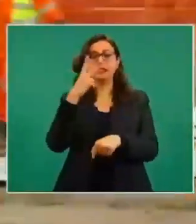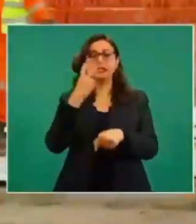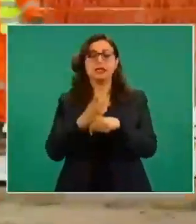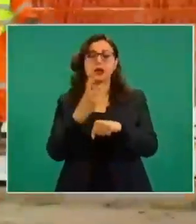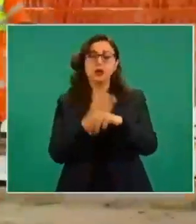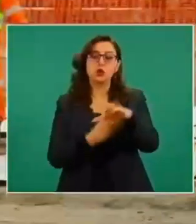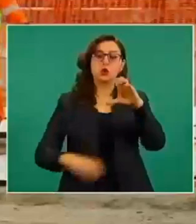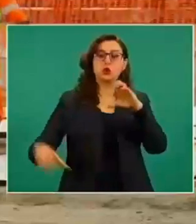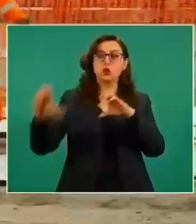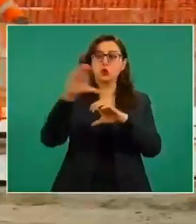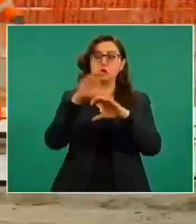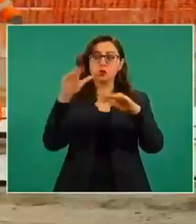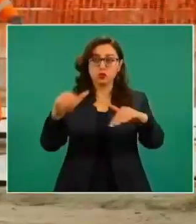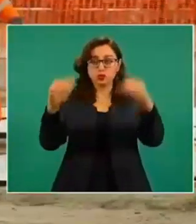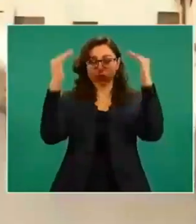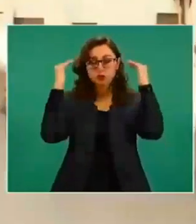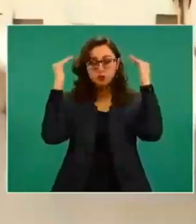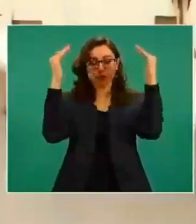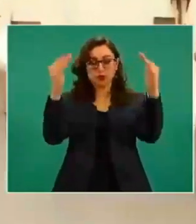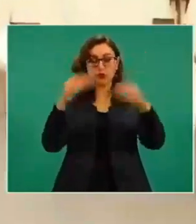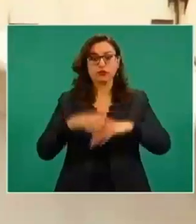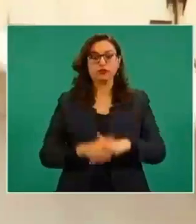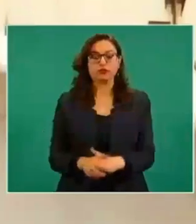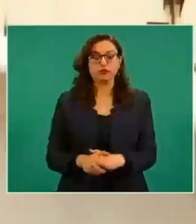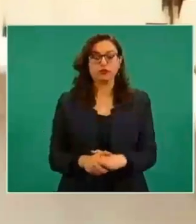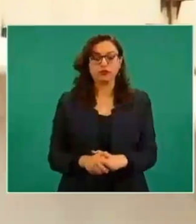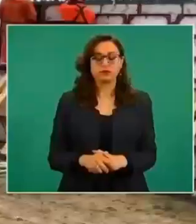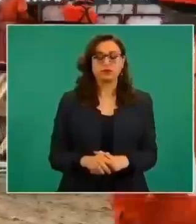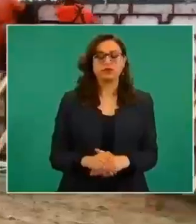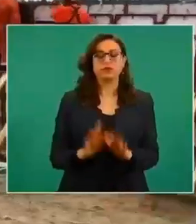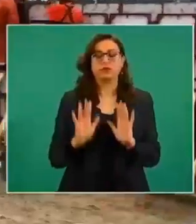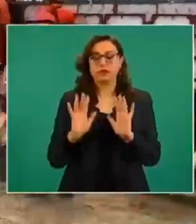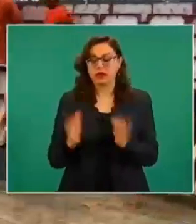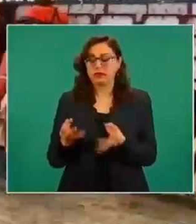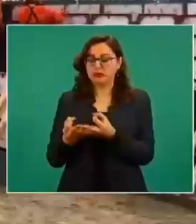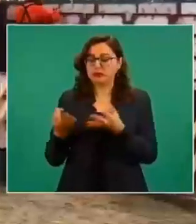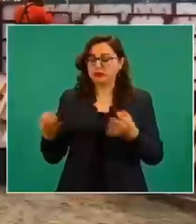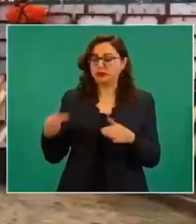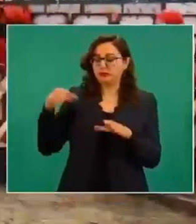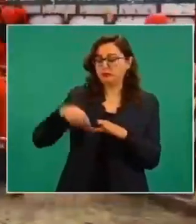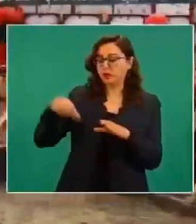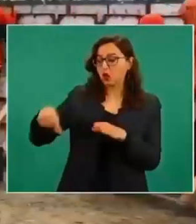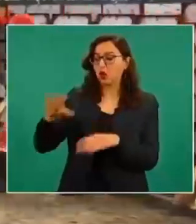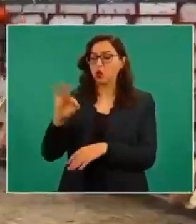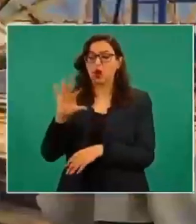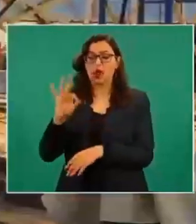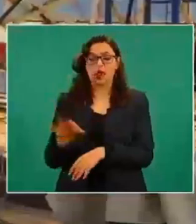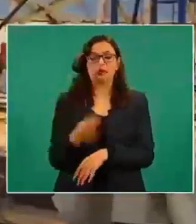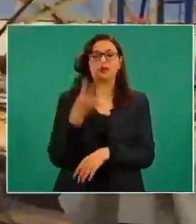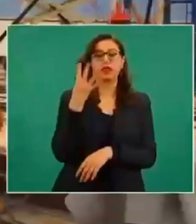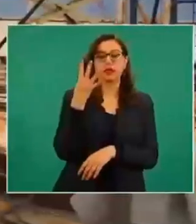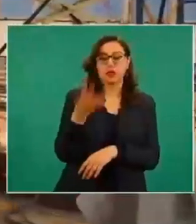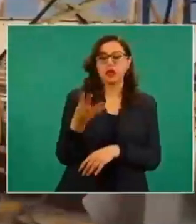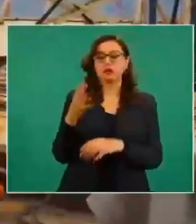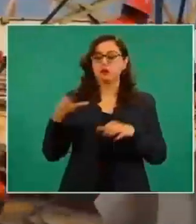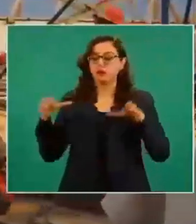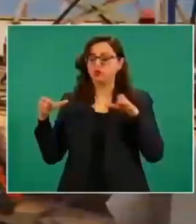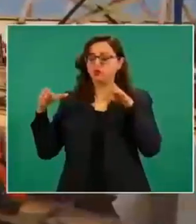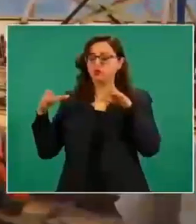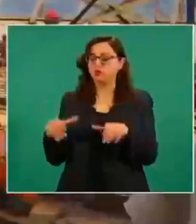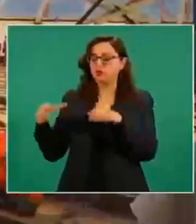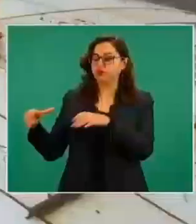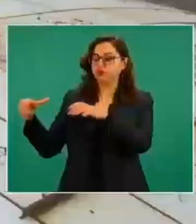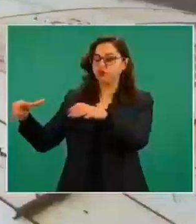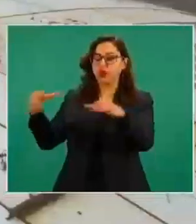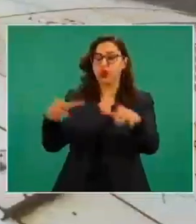En el área de almacenamiento se tienen concluida la construcción de las cimentaciones profundas de 44 tanques verticales y 31 esferas de almacenamiento, las